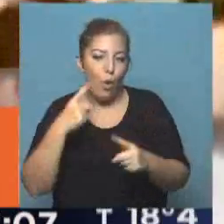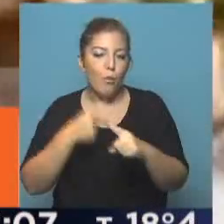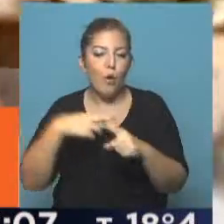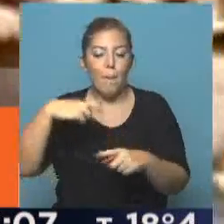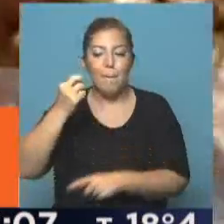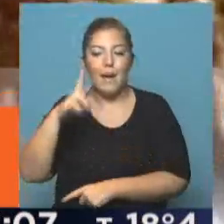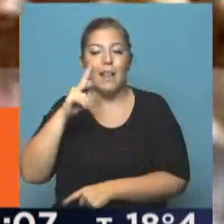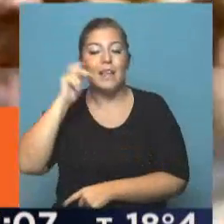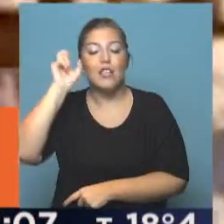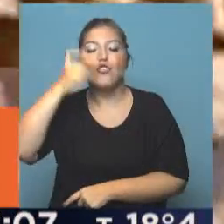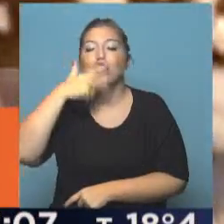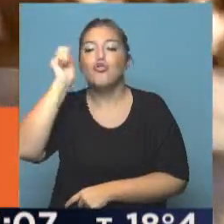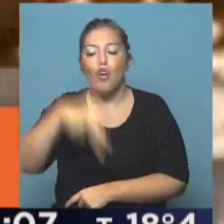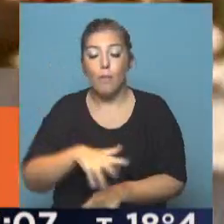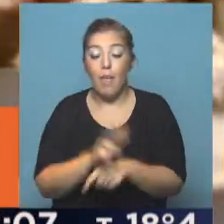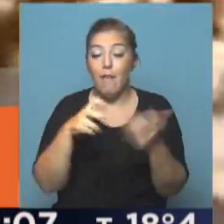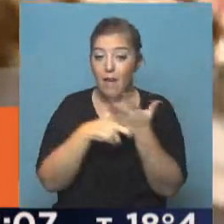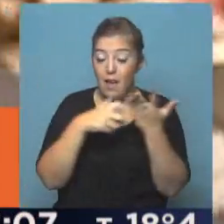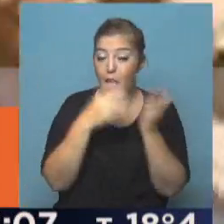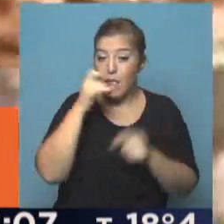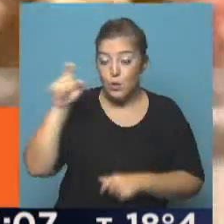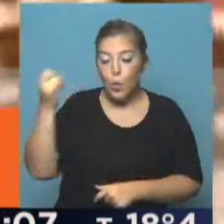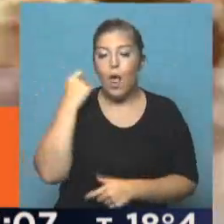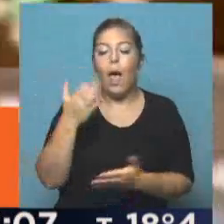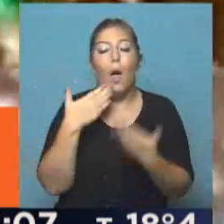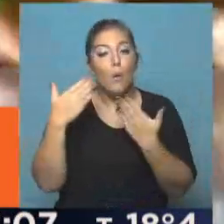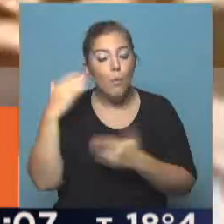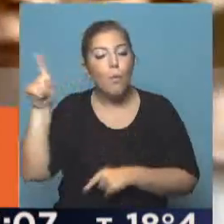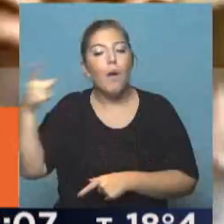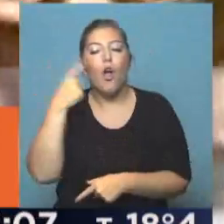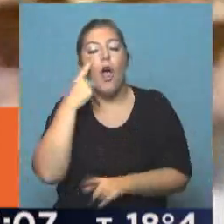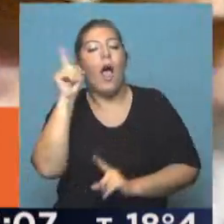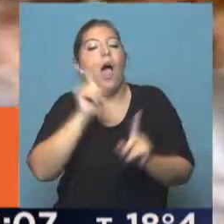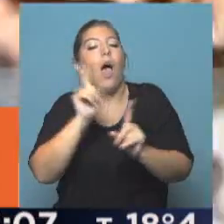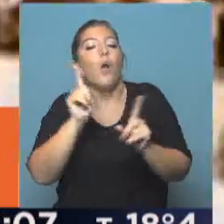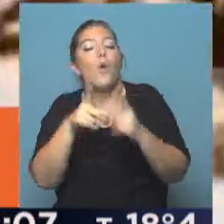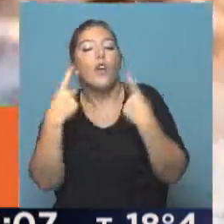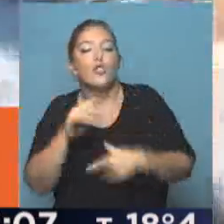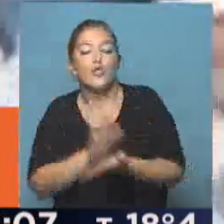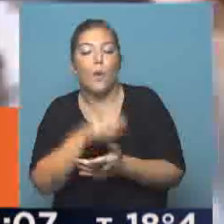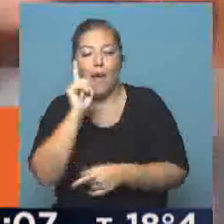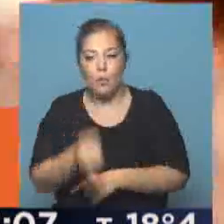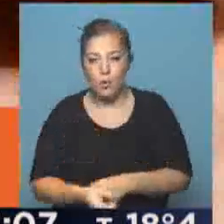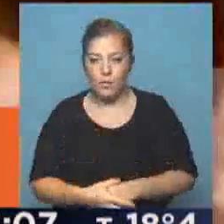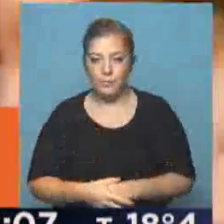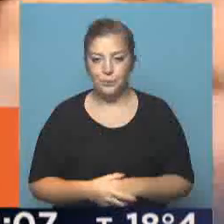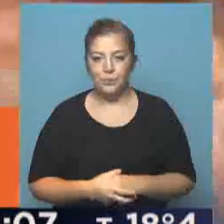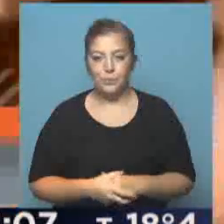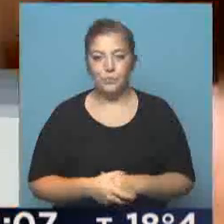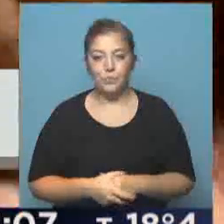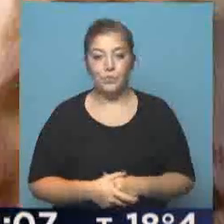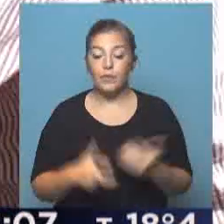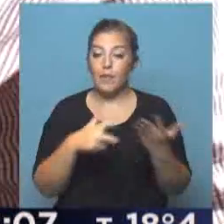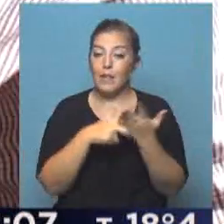Marcelo Sobrino es el fiscal general de Azul y dialogamos con él para conocer algunas precisiones acerca de la causa. El